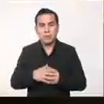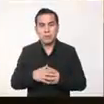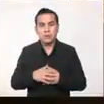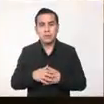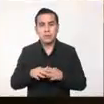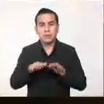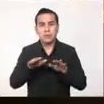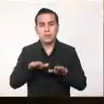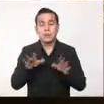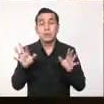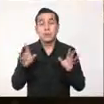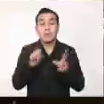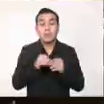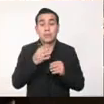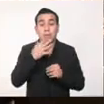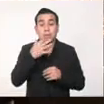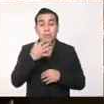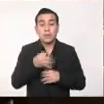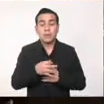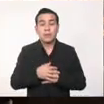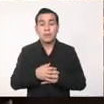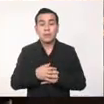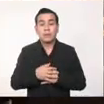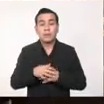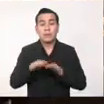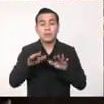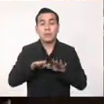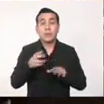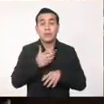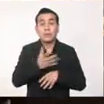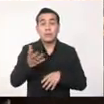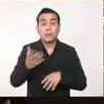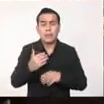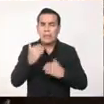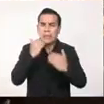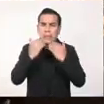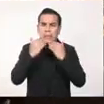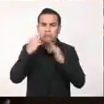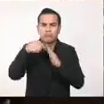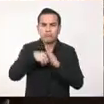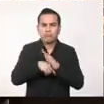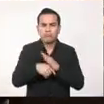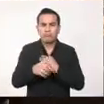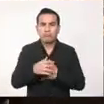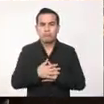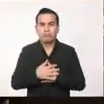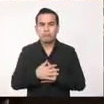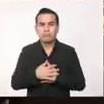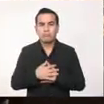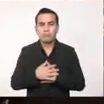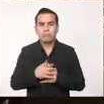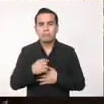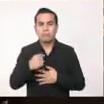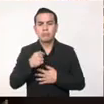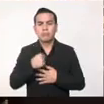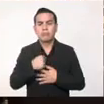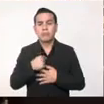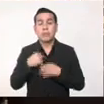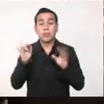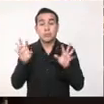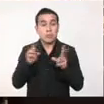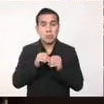gracias por la reunión una vez más y gracias por todas estas explicaciones. Yo no me he reunido con la